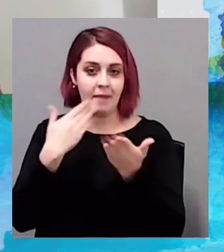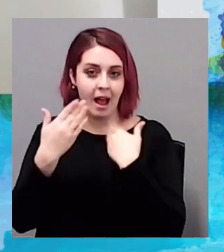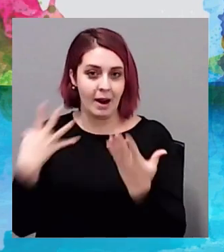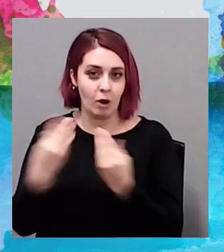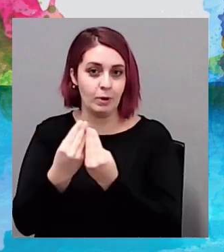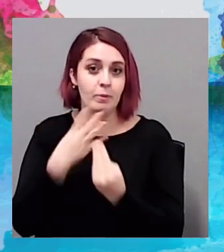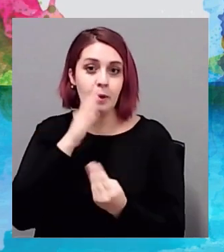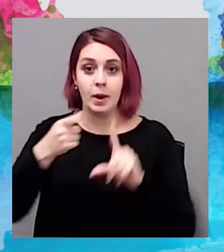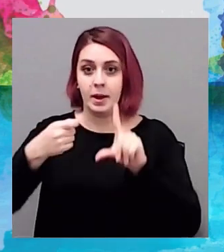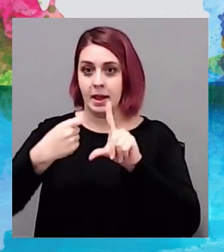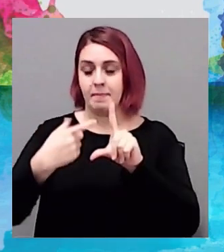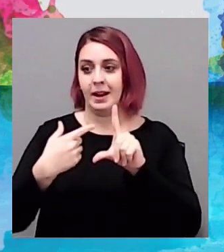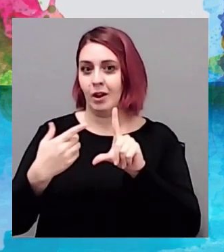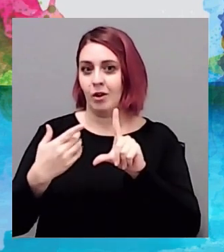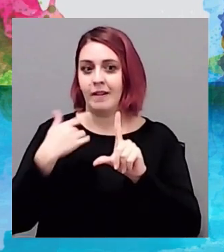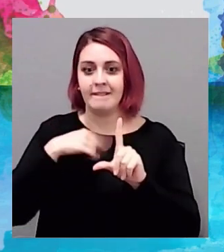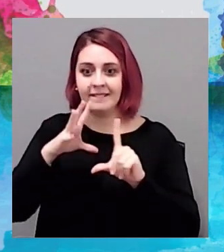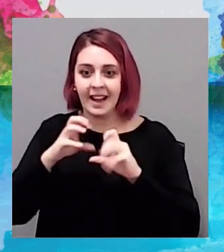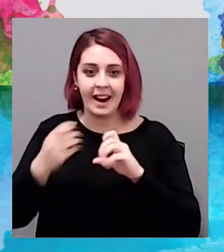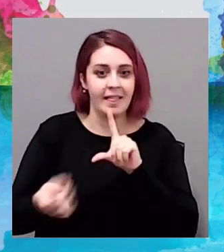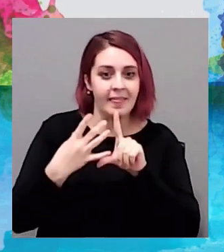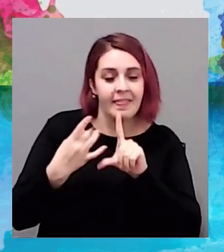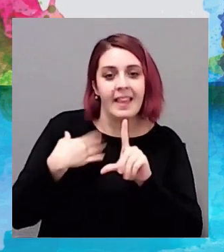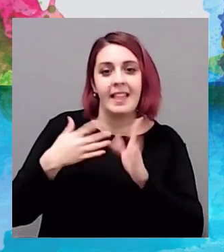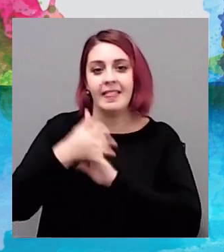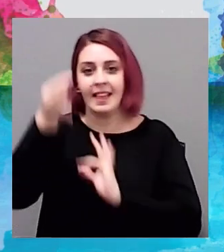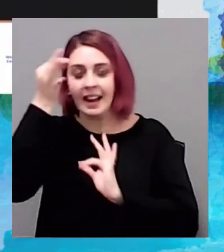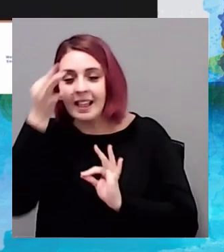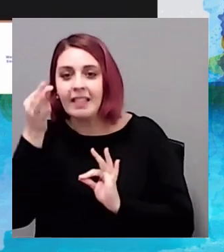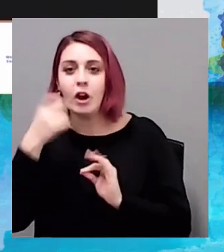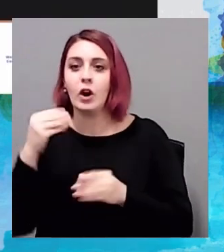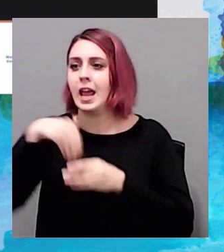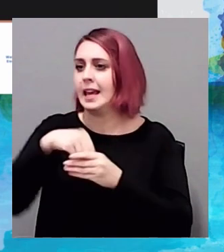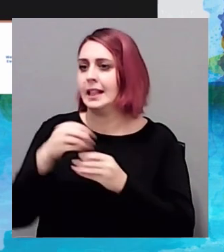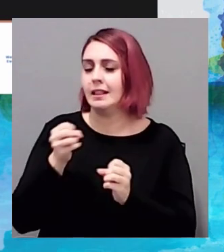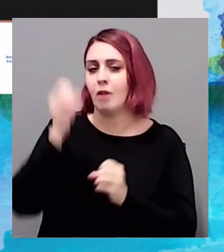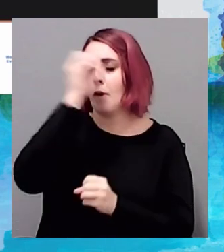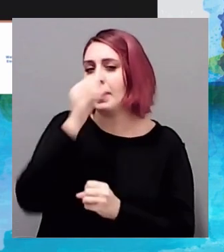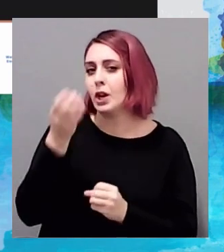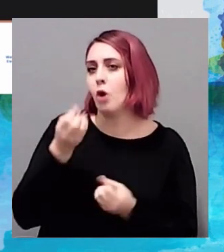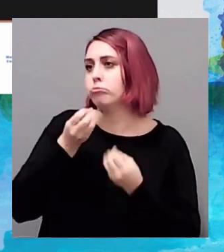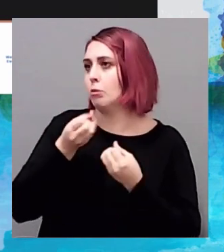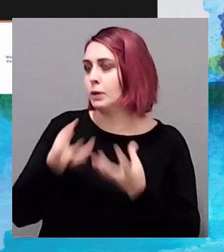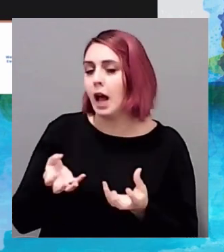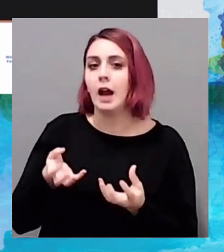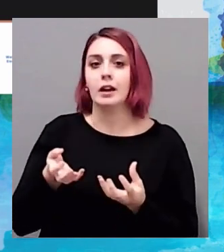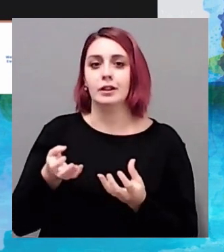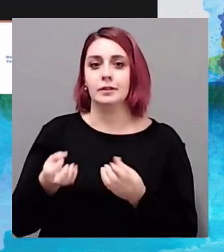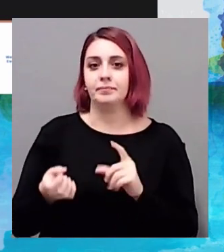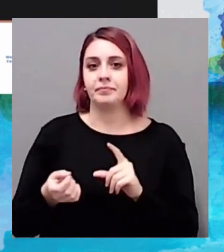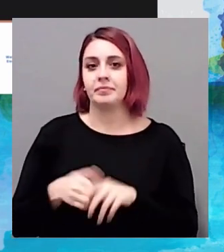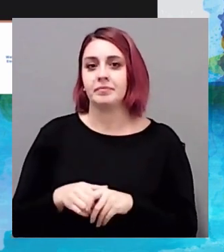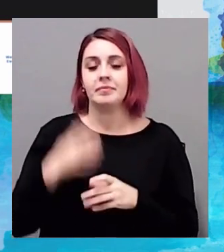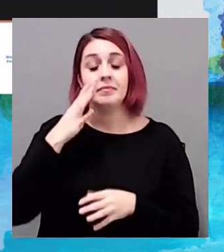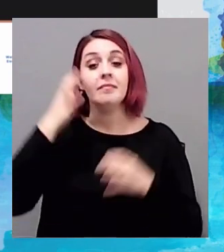correo espera todas vuestras descripciones, todas vuestras intervenciones, comentarios y seguro que